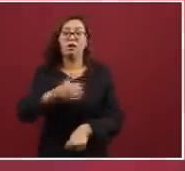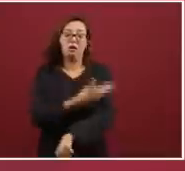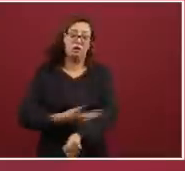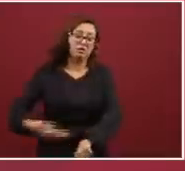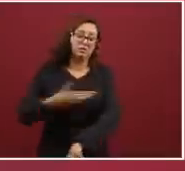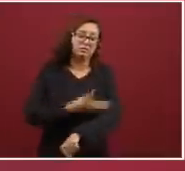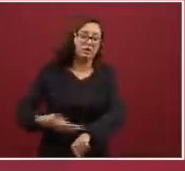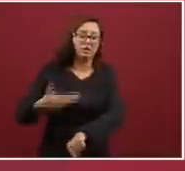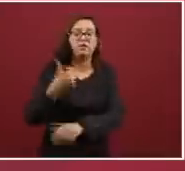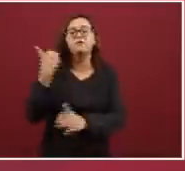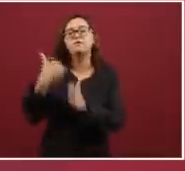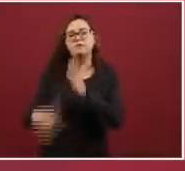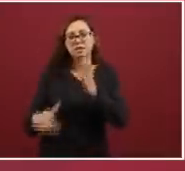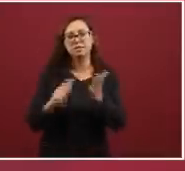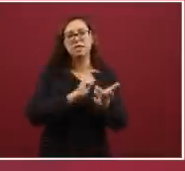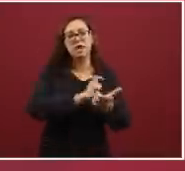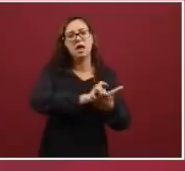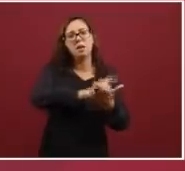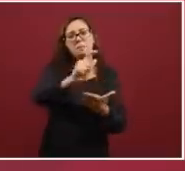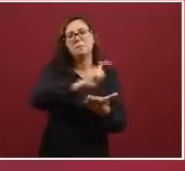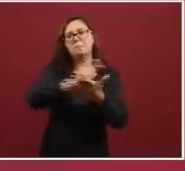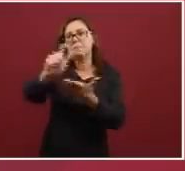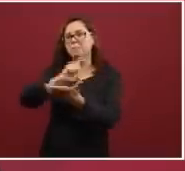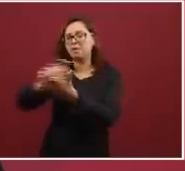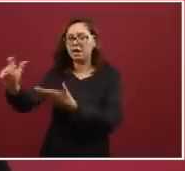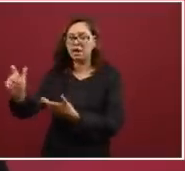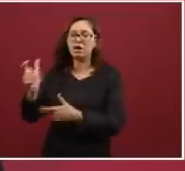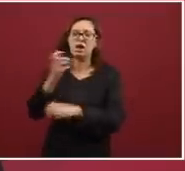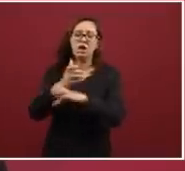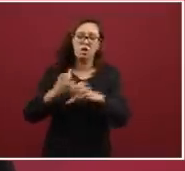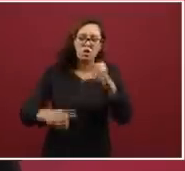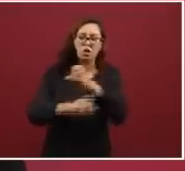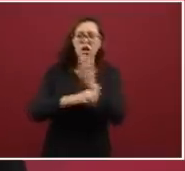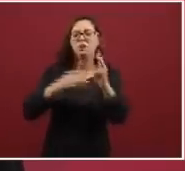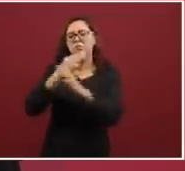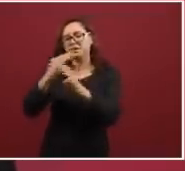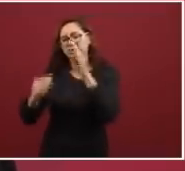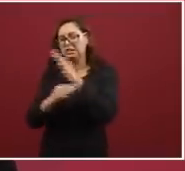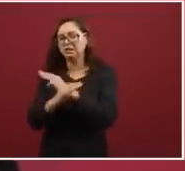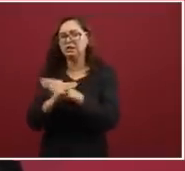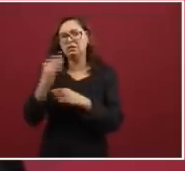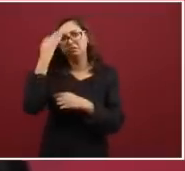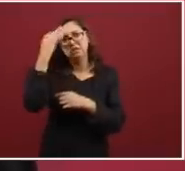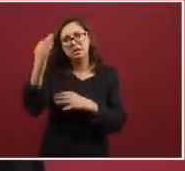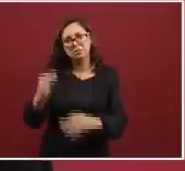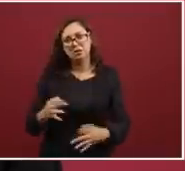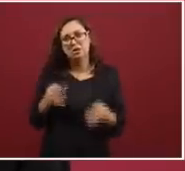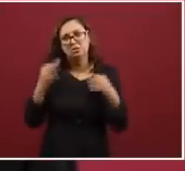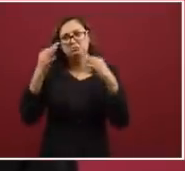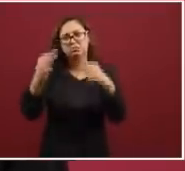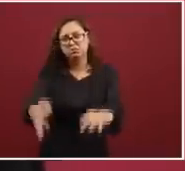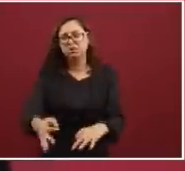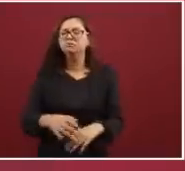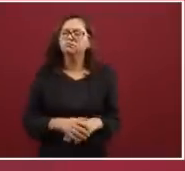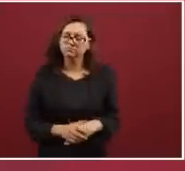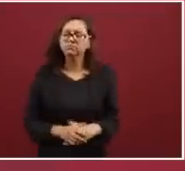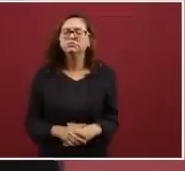a proveedores, a contratistas, eso sí, porque